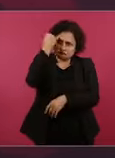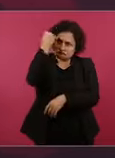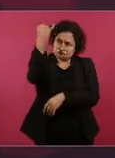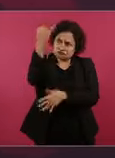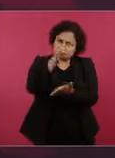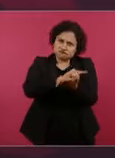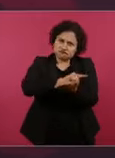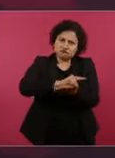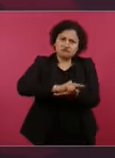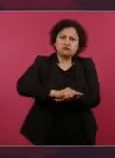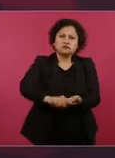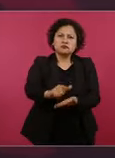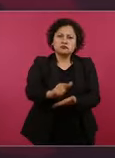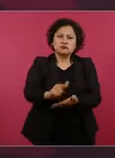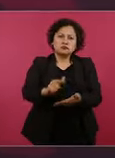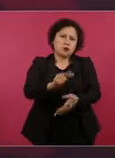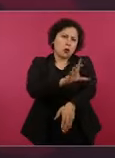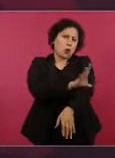honesta